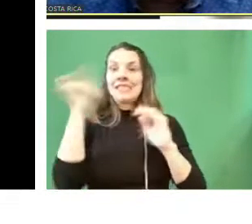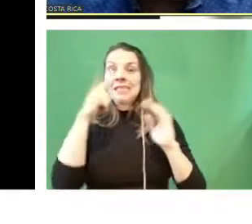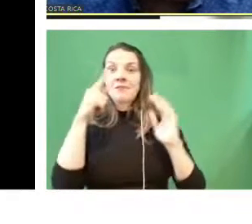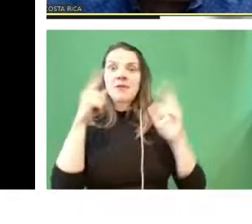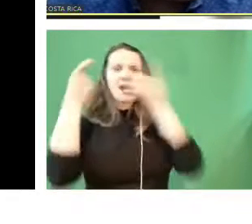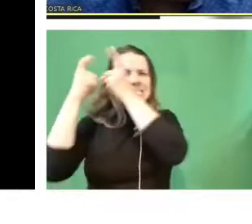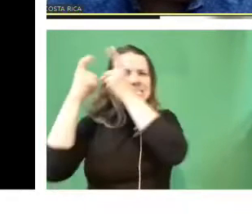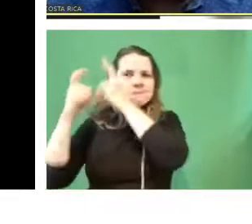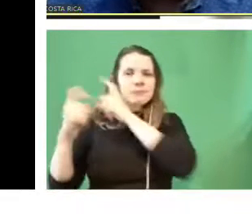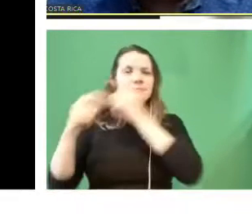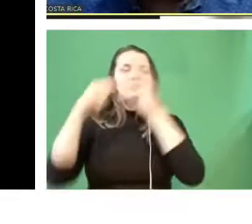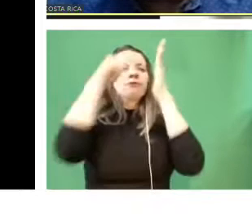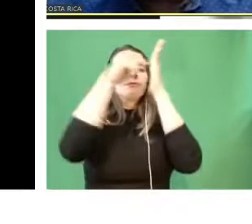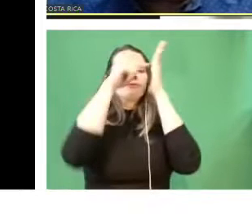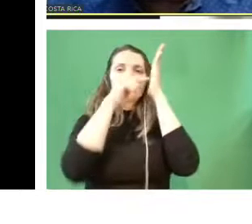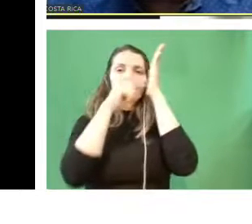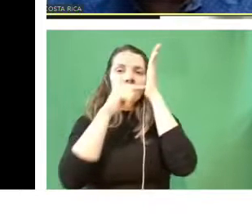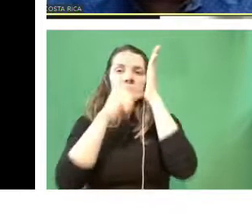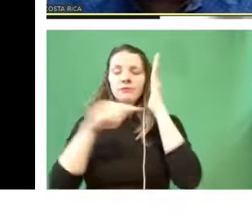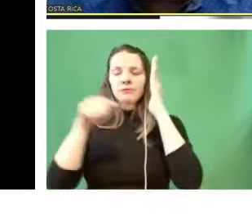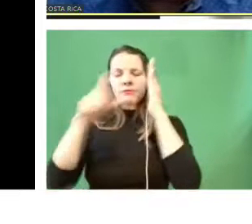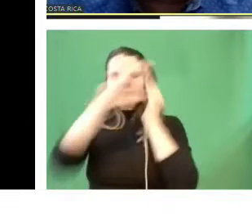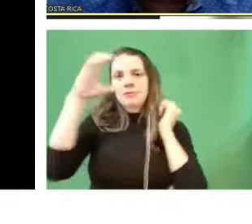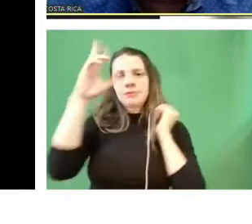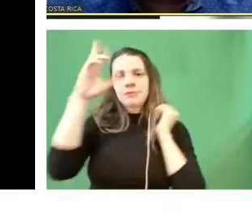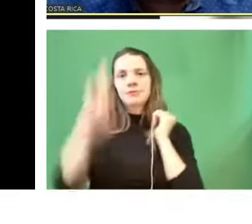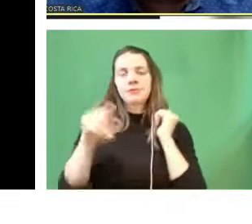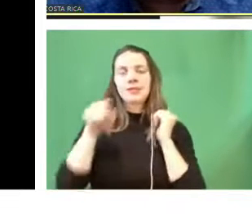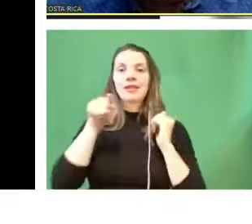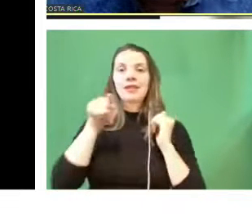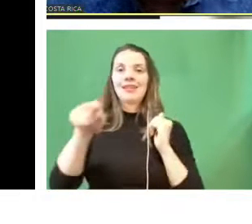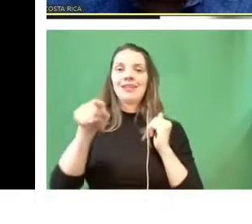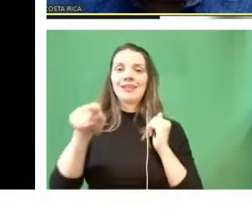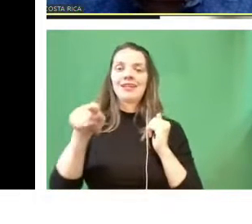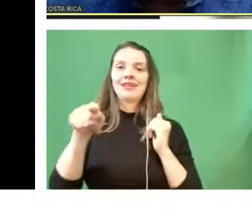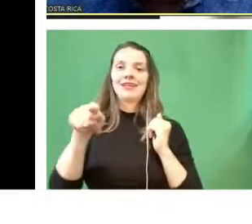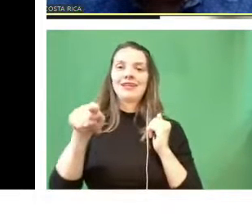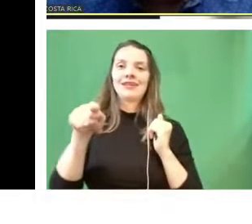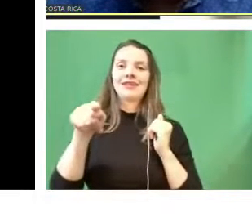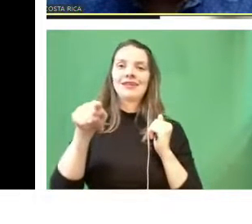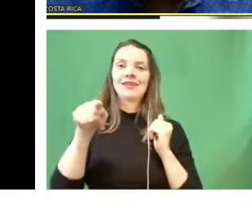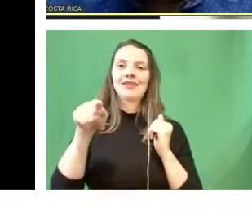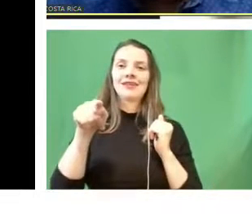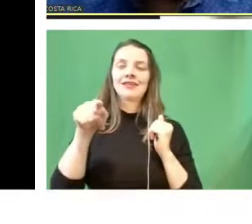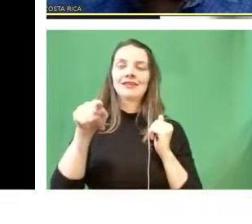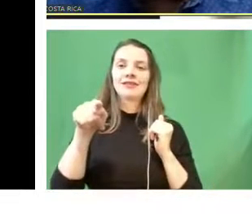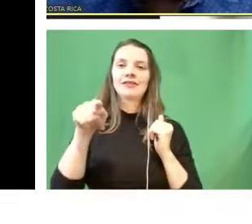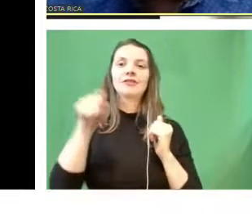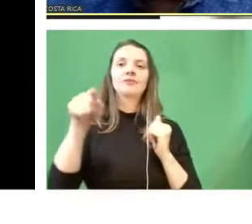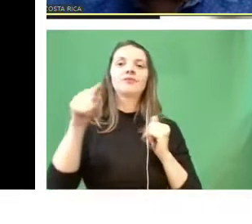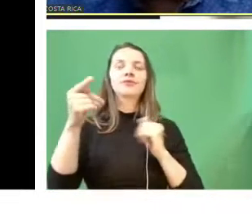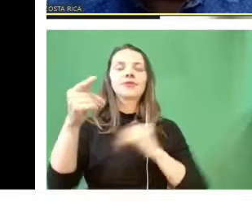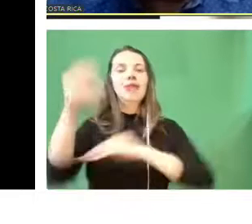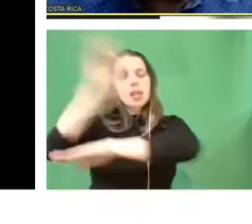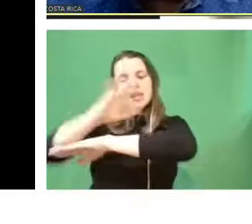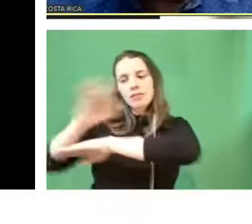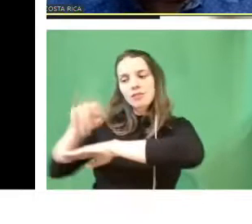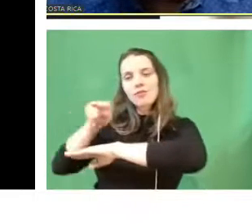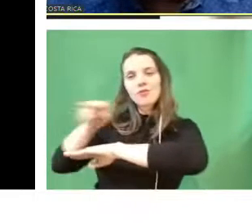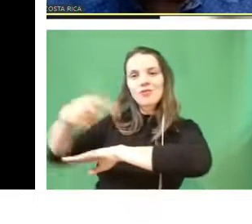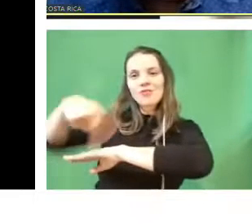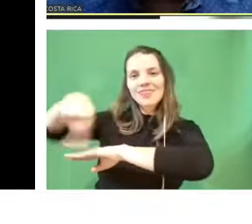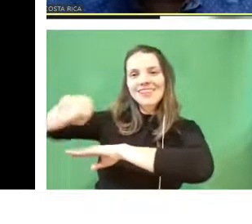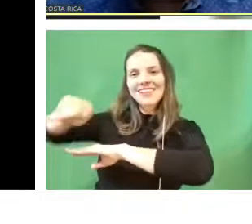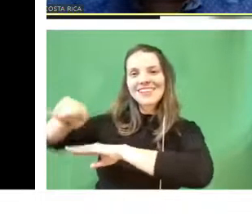hemos logrado en Costa Rica. El agradecimiento a Ceci, el agradecimiento al Colegio de Arquitectos por allá. Y pues realmente esta